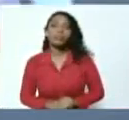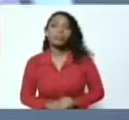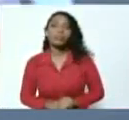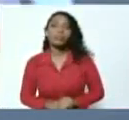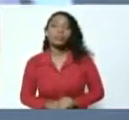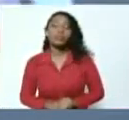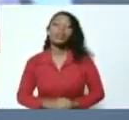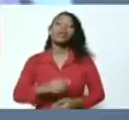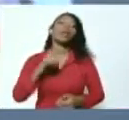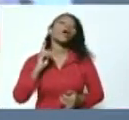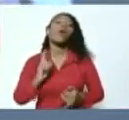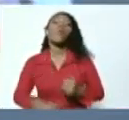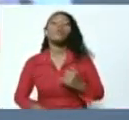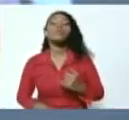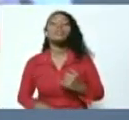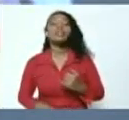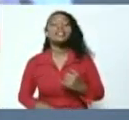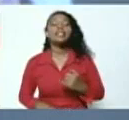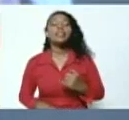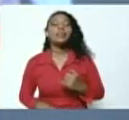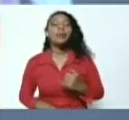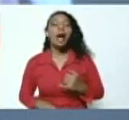La última vez que nos comunicamos,